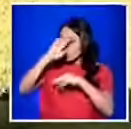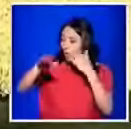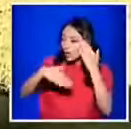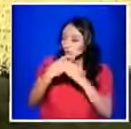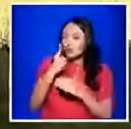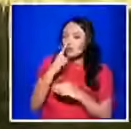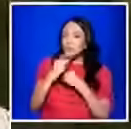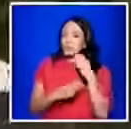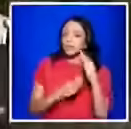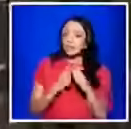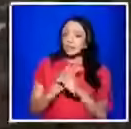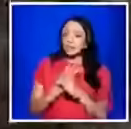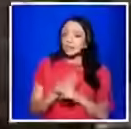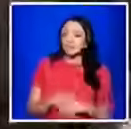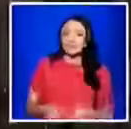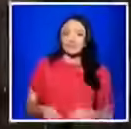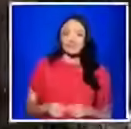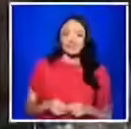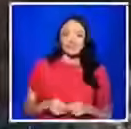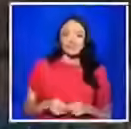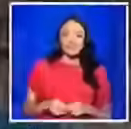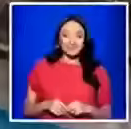papás del mundo.